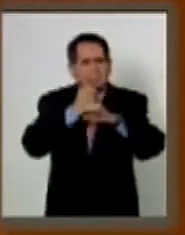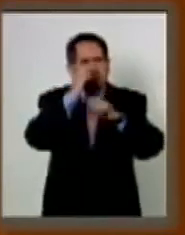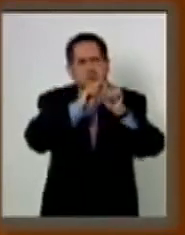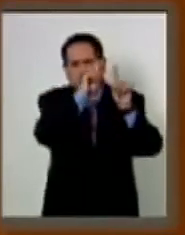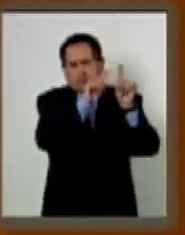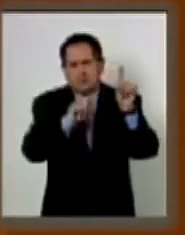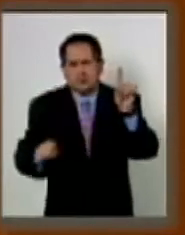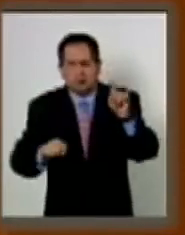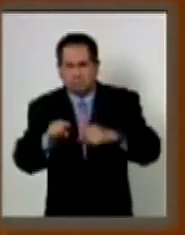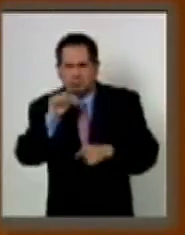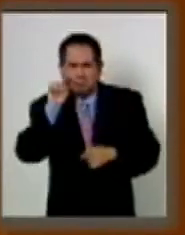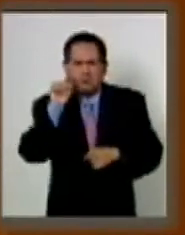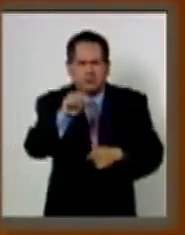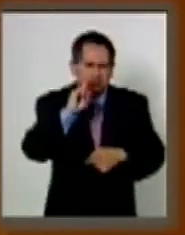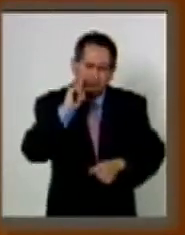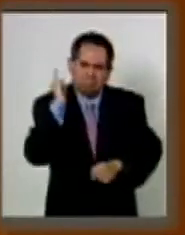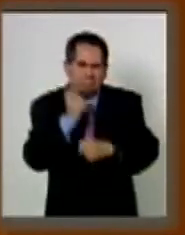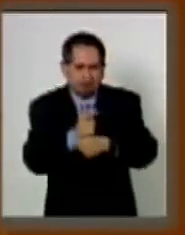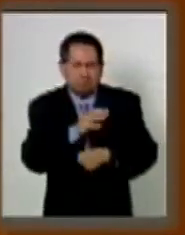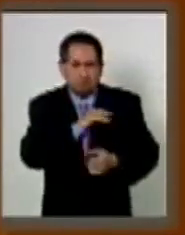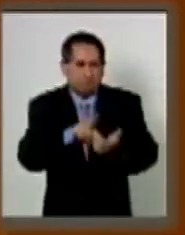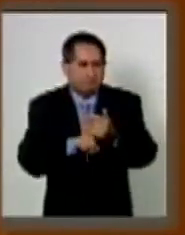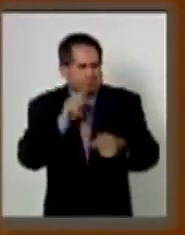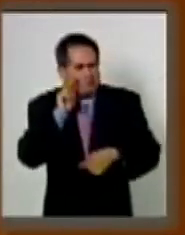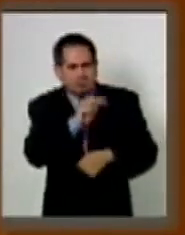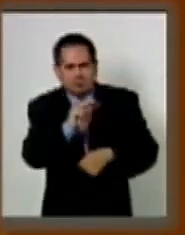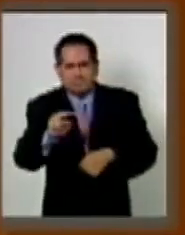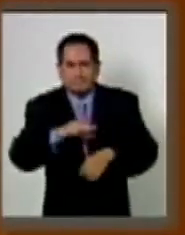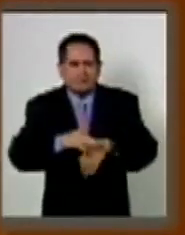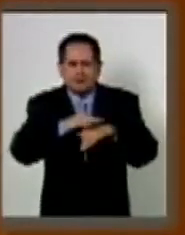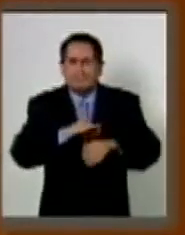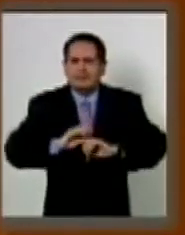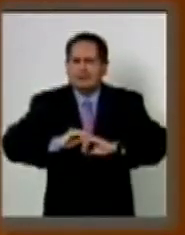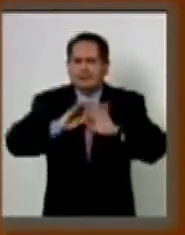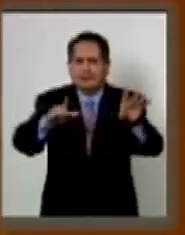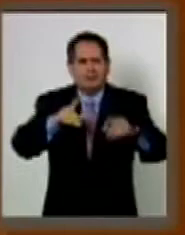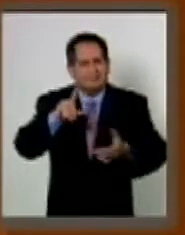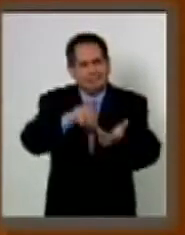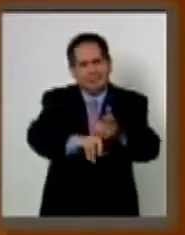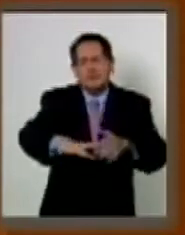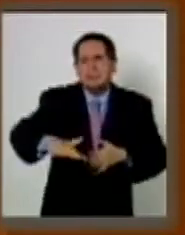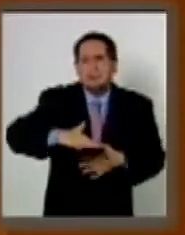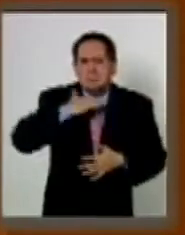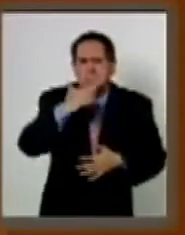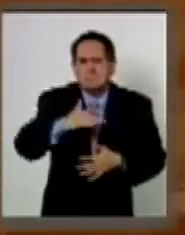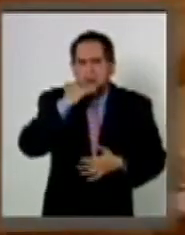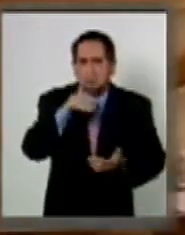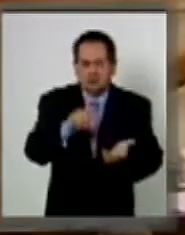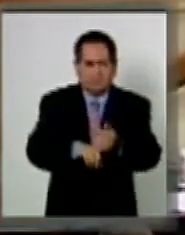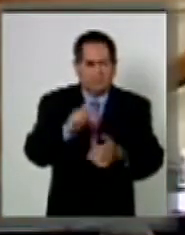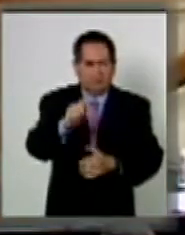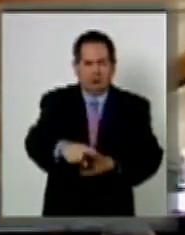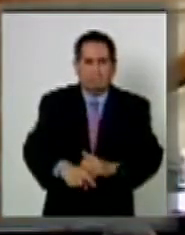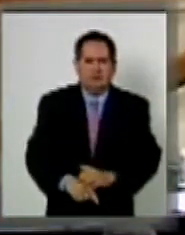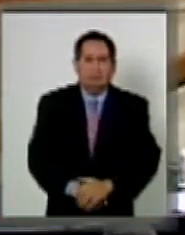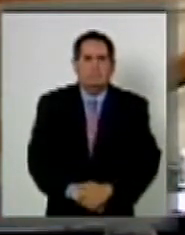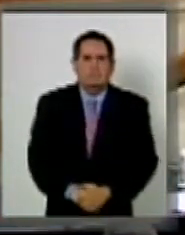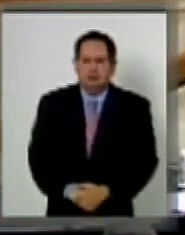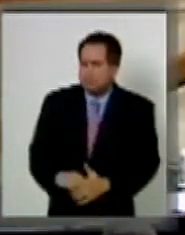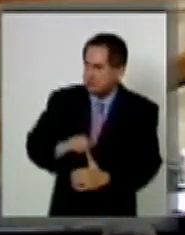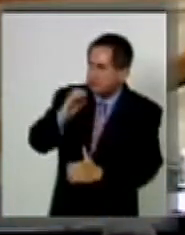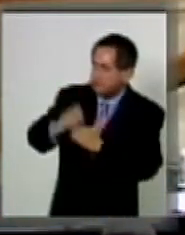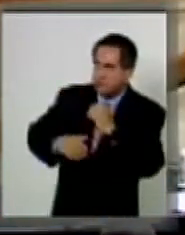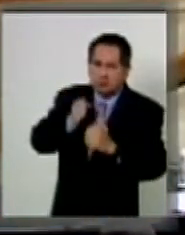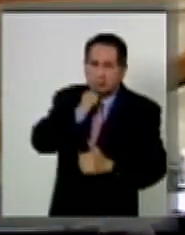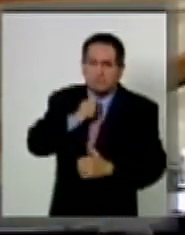estados, ustedes se dan cuenta, podríamos darnos cuenta de la enorme corrupción que existe ahí. Concluya, señor